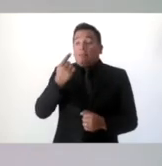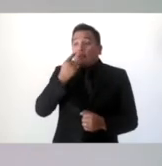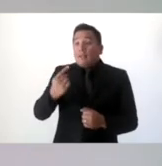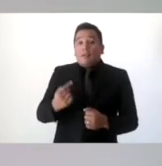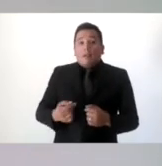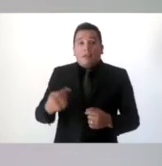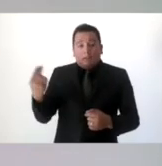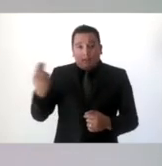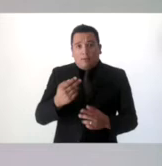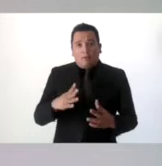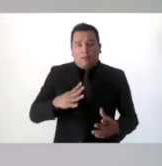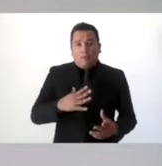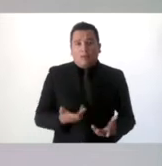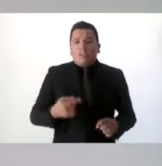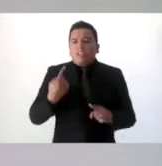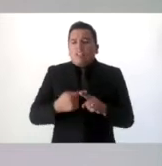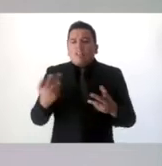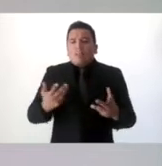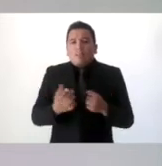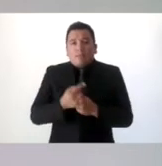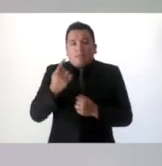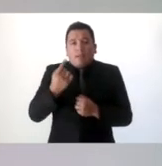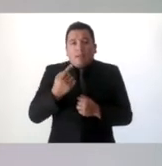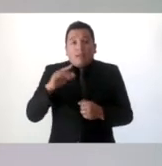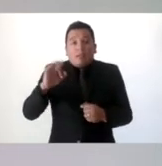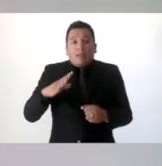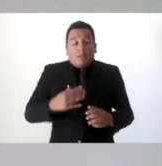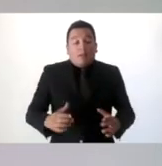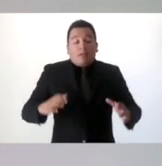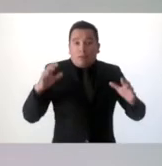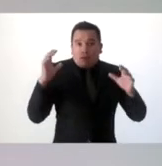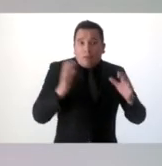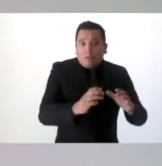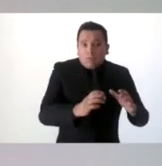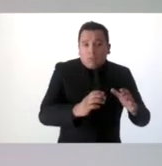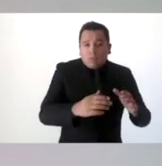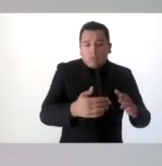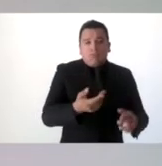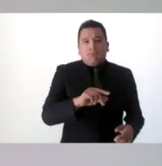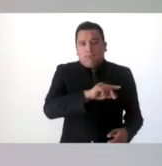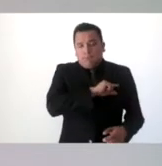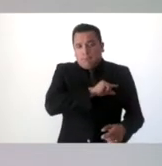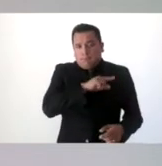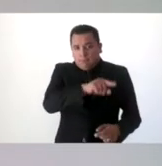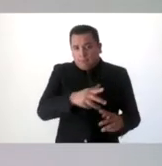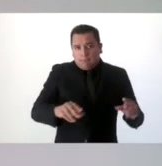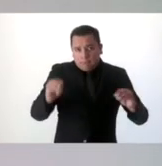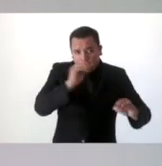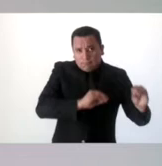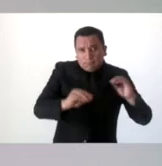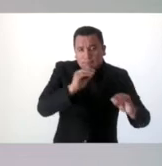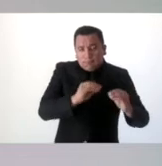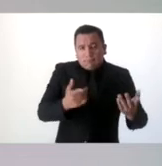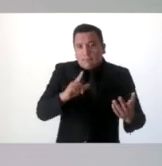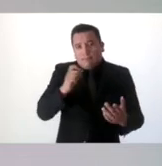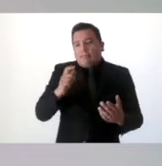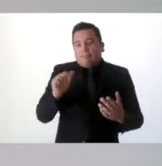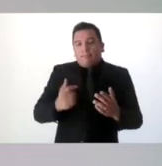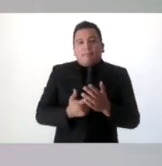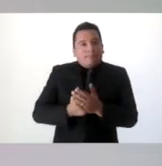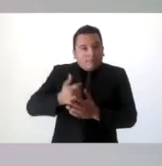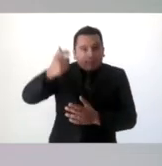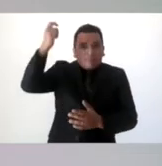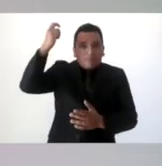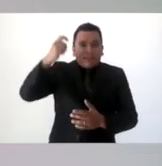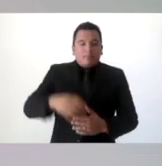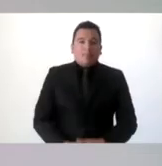que no sea una empresa privada la que se encargue de realizarlo. Lo digo así porque supongo que esto también abarata los costos y la